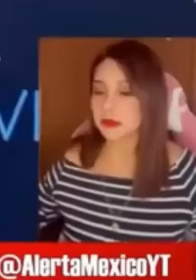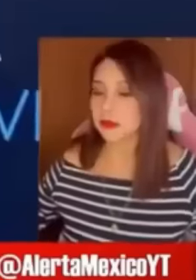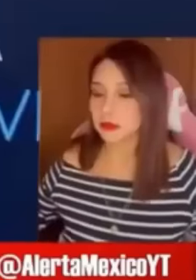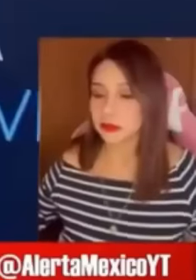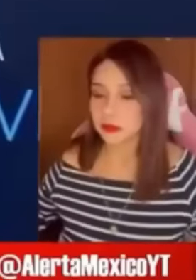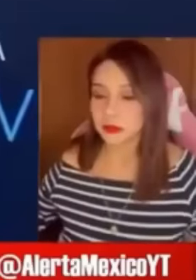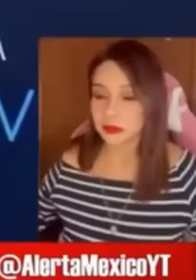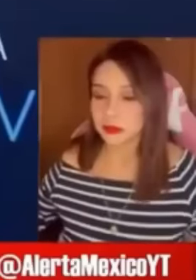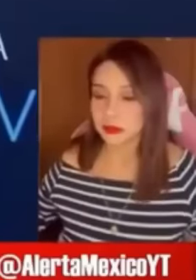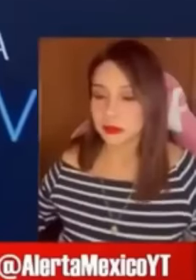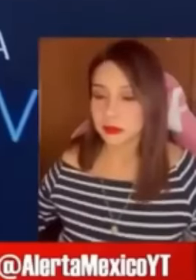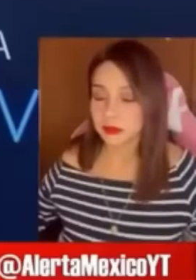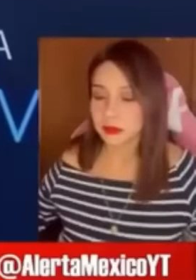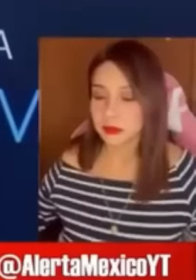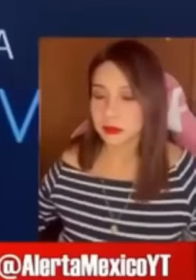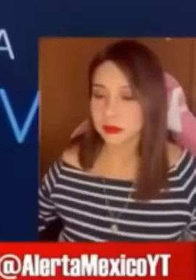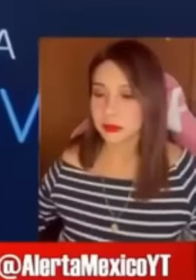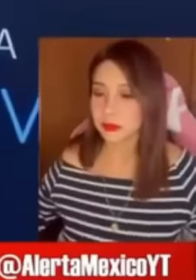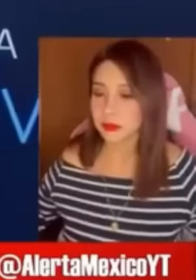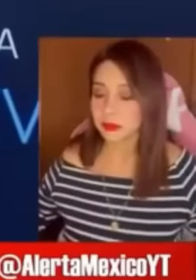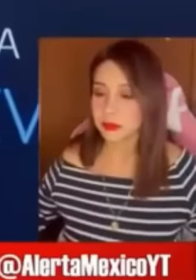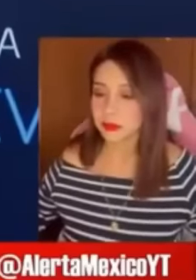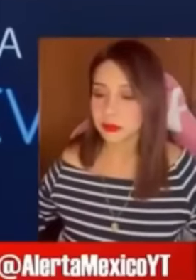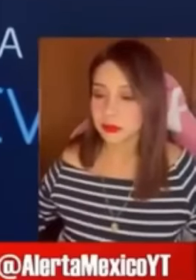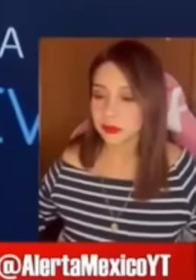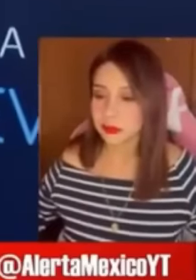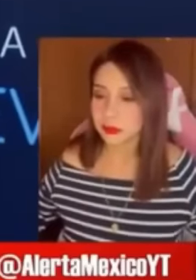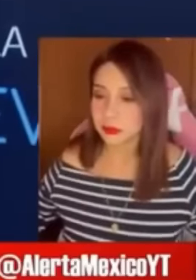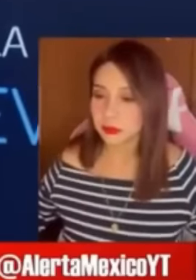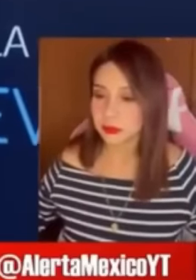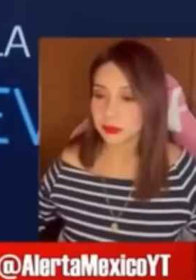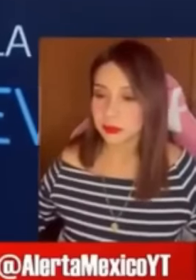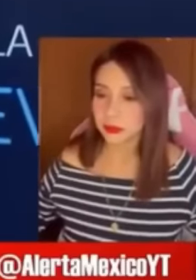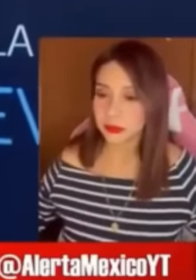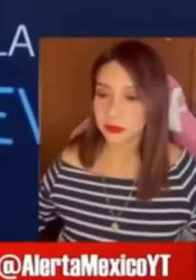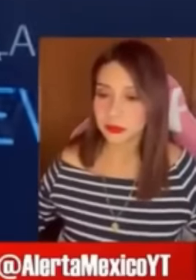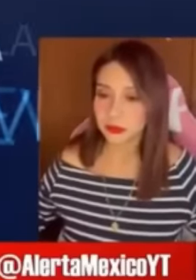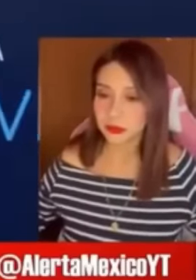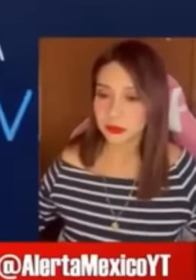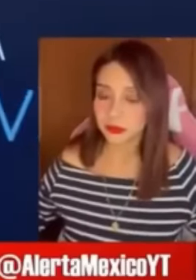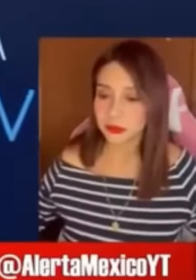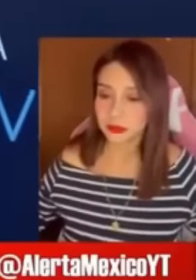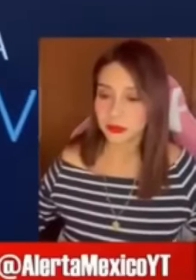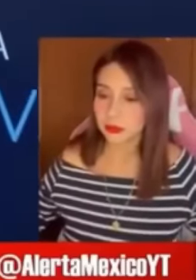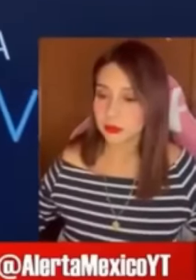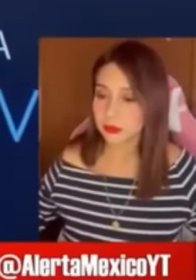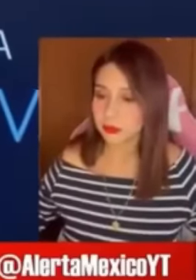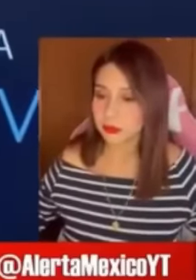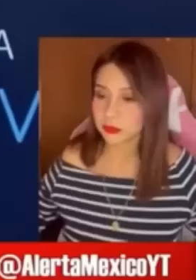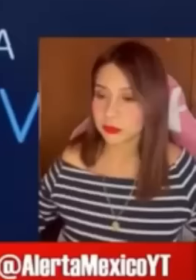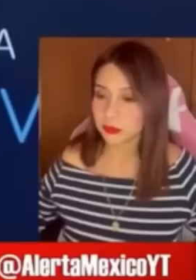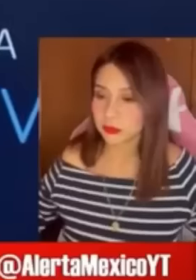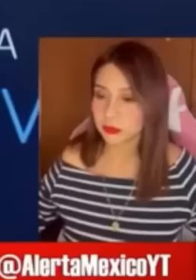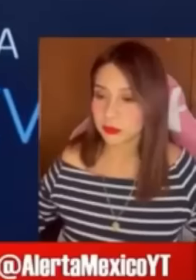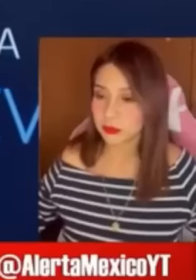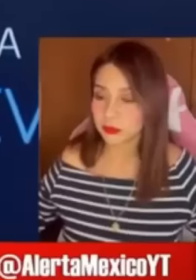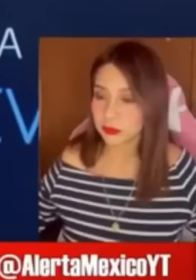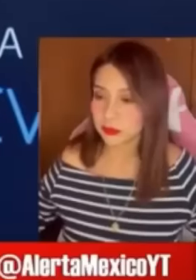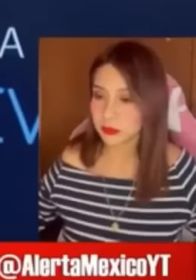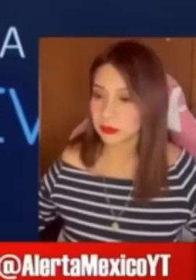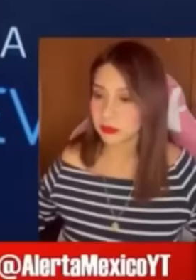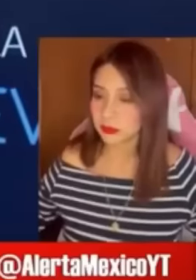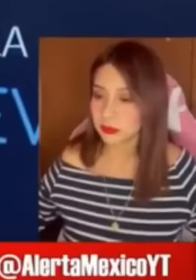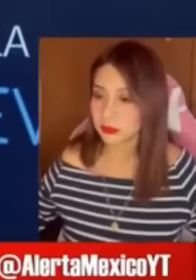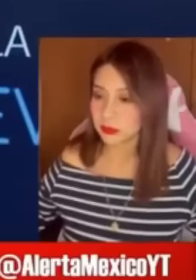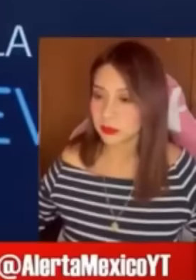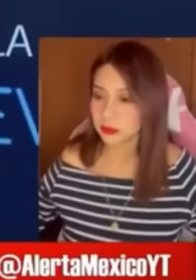le aprecio mucho al secretario de Economía, Marcelo Ebrard, que haya aceptado hoy venir a este estudio. Marcelo, pues ahora, buenas